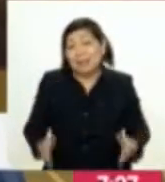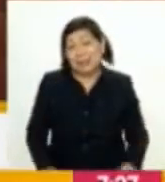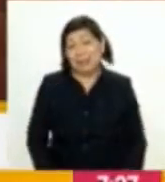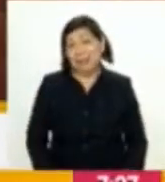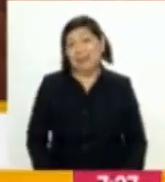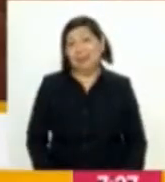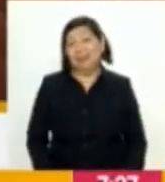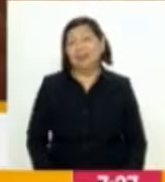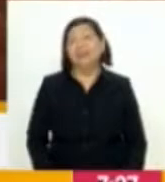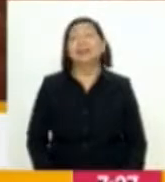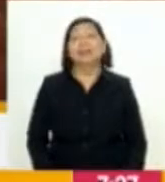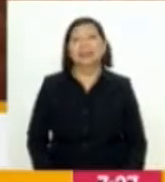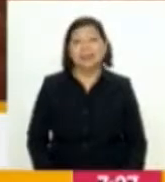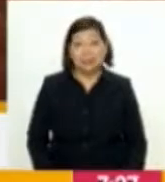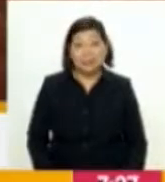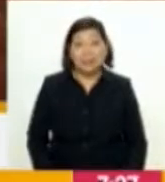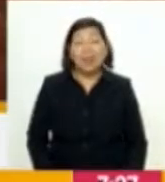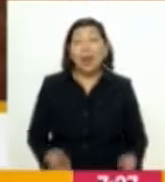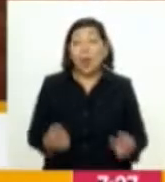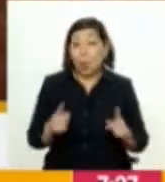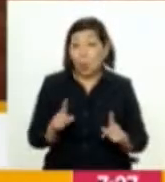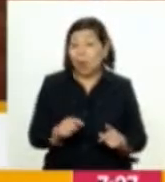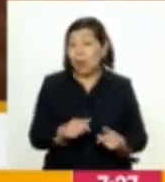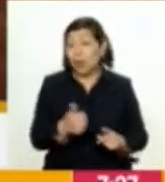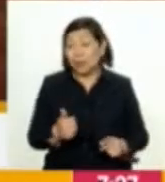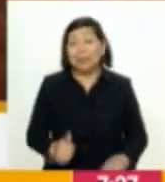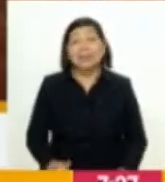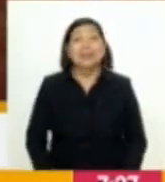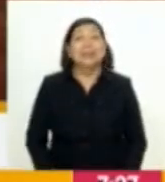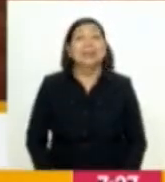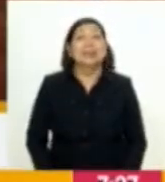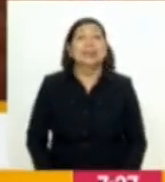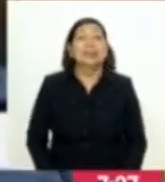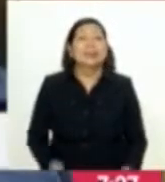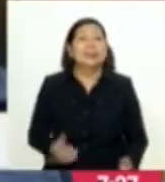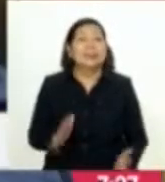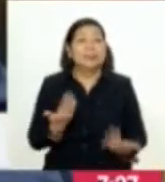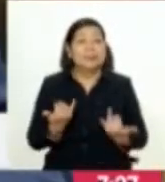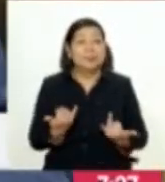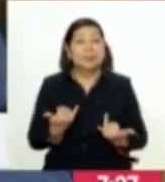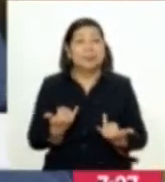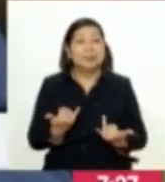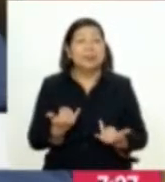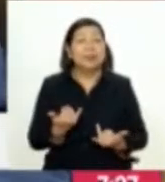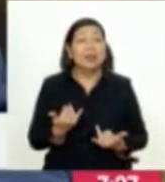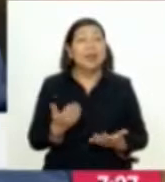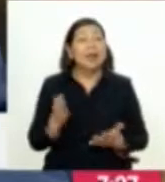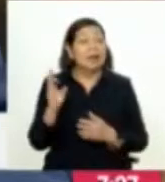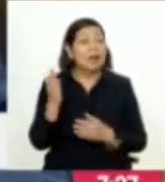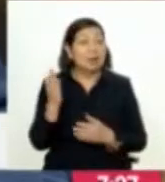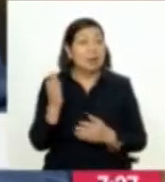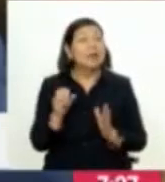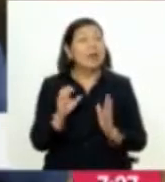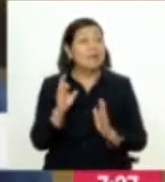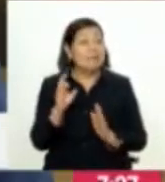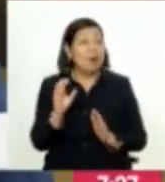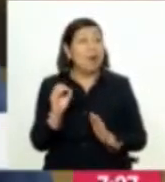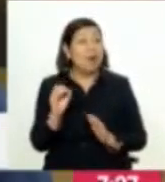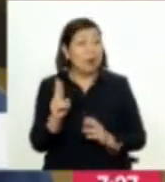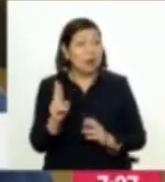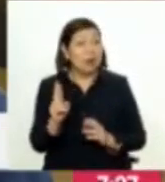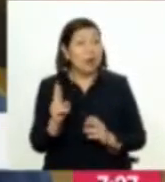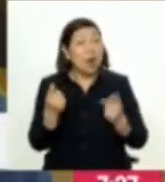el foro, ¿verdad? Porque el acuerdo tiene otras instancias. Lo que pasa es que, a ver, el foro es el espacio, ¿no? Y